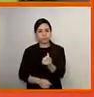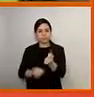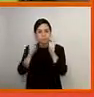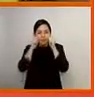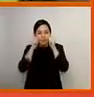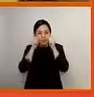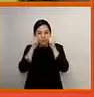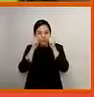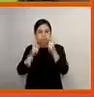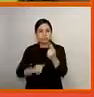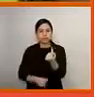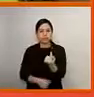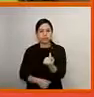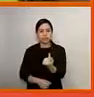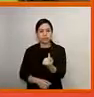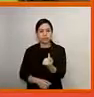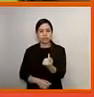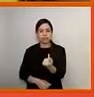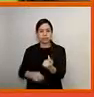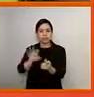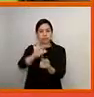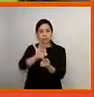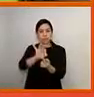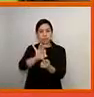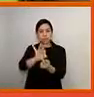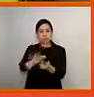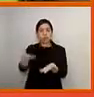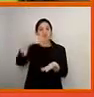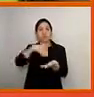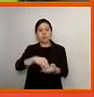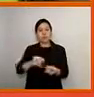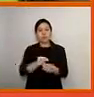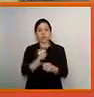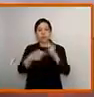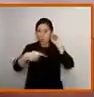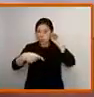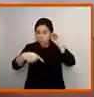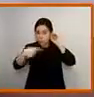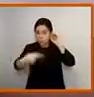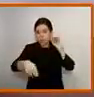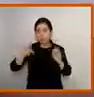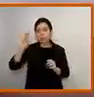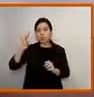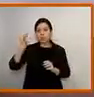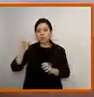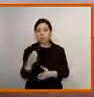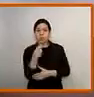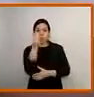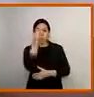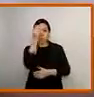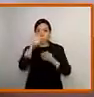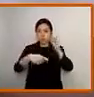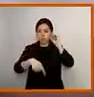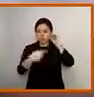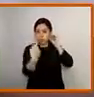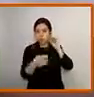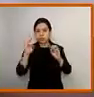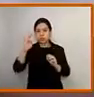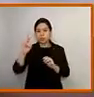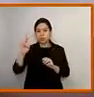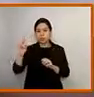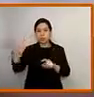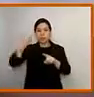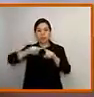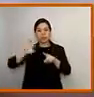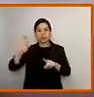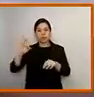Atentos. Y este es el 9. Será el número ganador para la diaria 17 joven y para más 1, 17 más